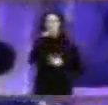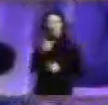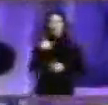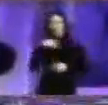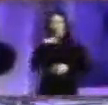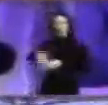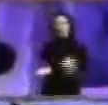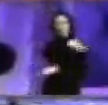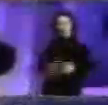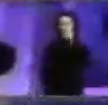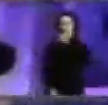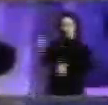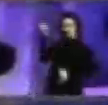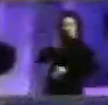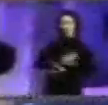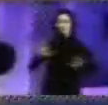puta calle.